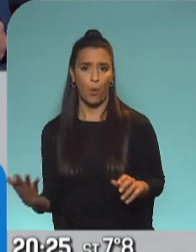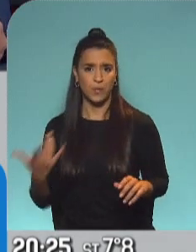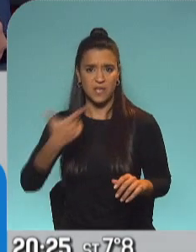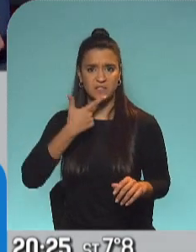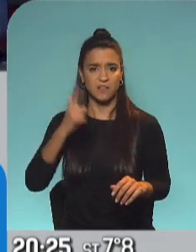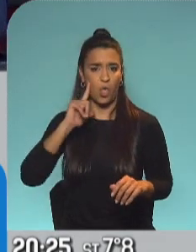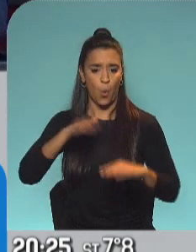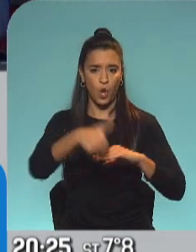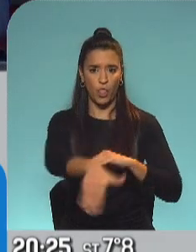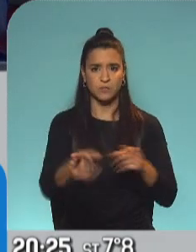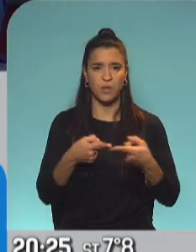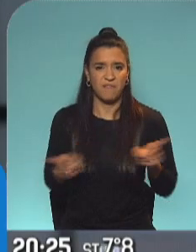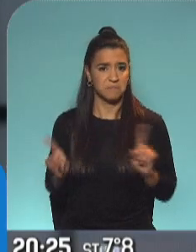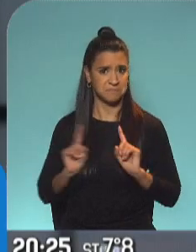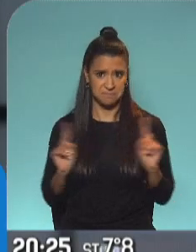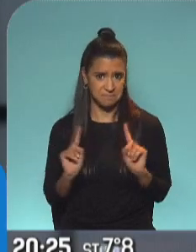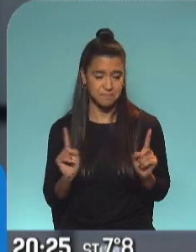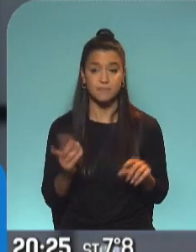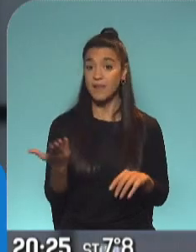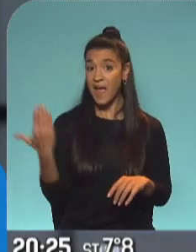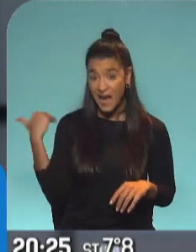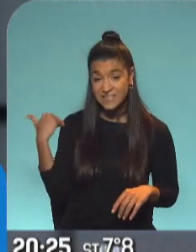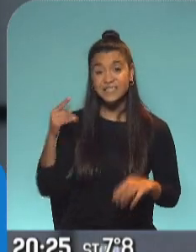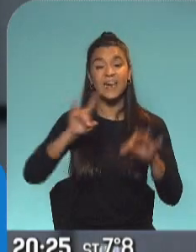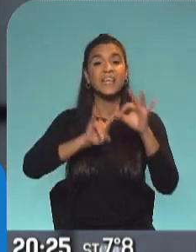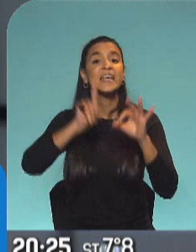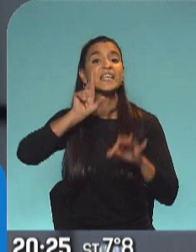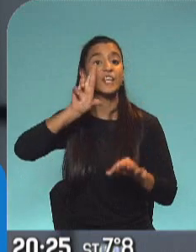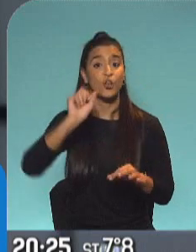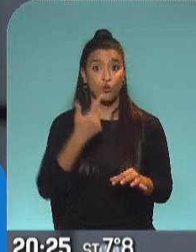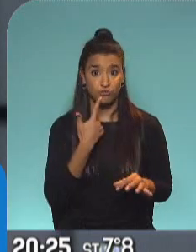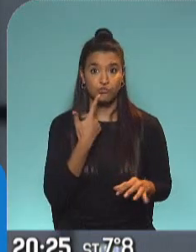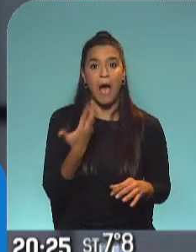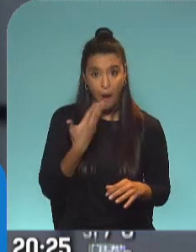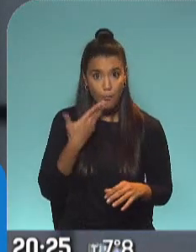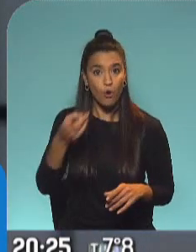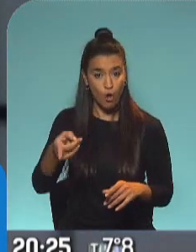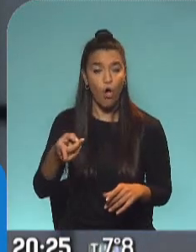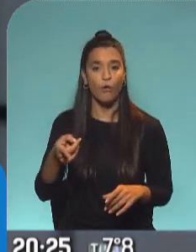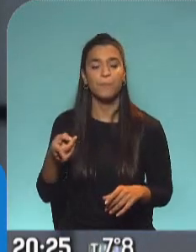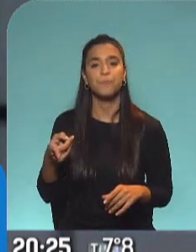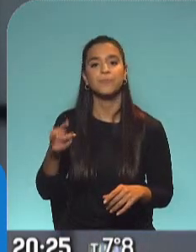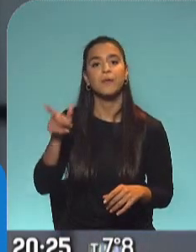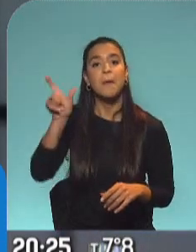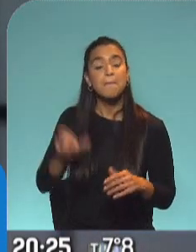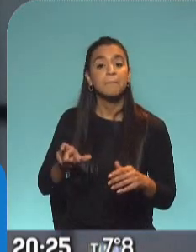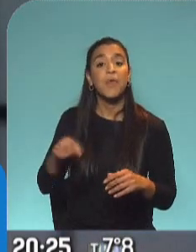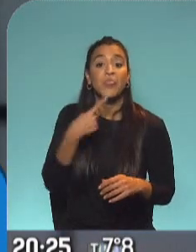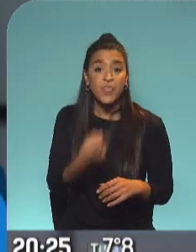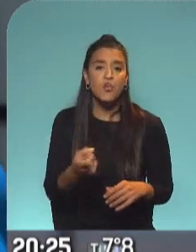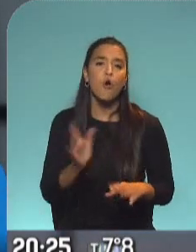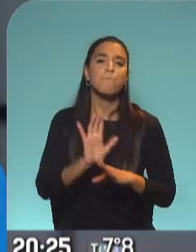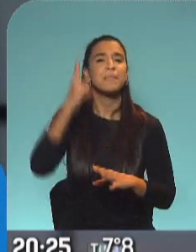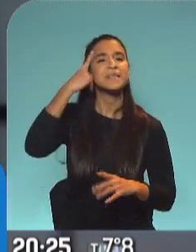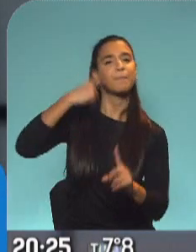julio. No, y bueno, ayer escuchábamos que Quirós había hablado y había dicho que eran optimistas,